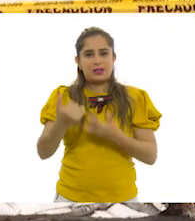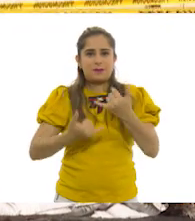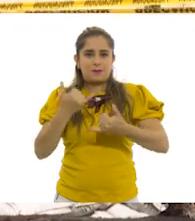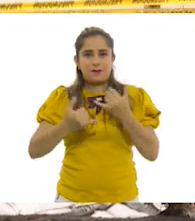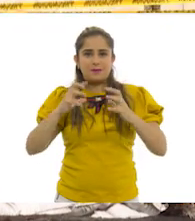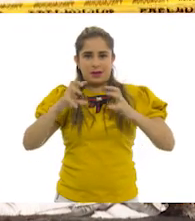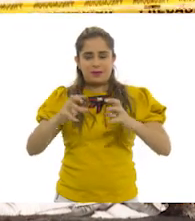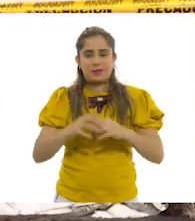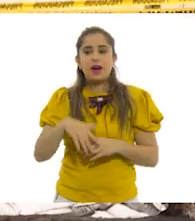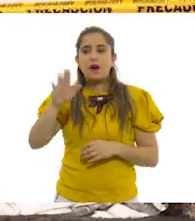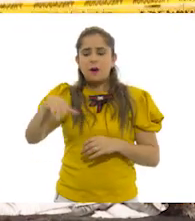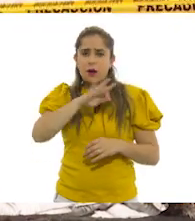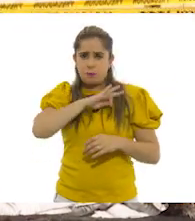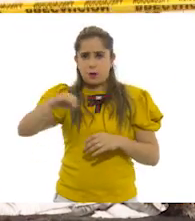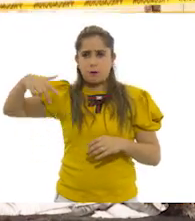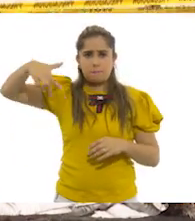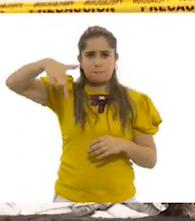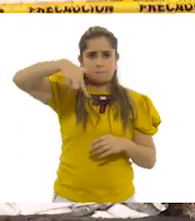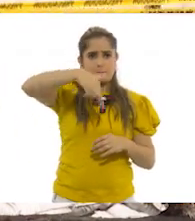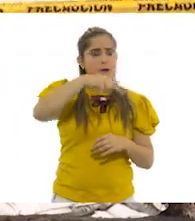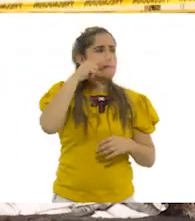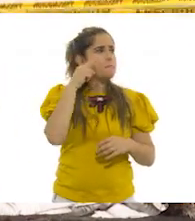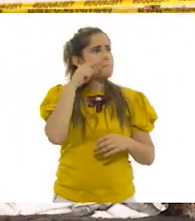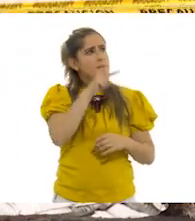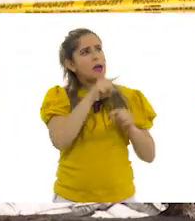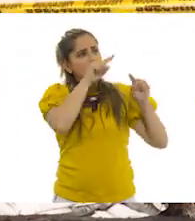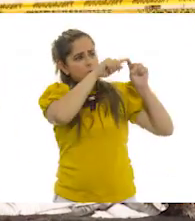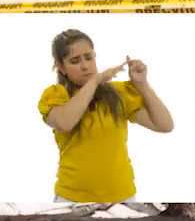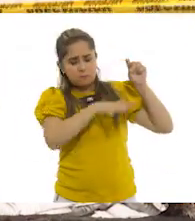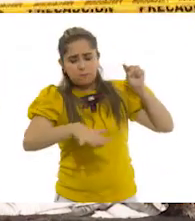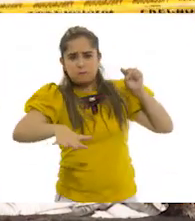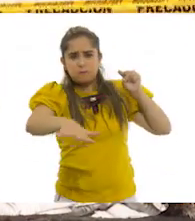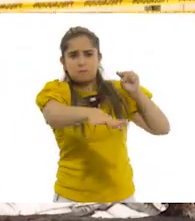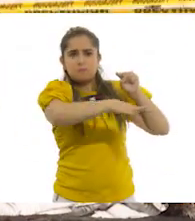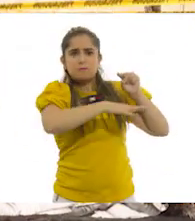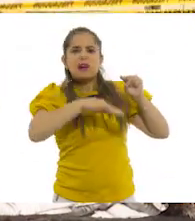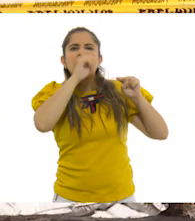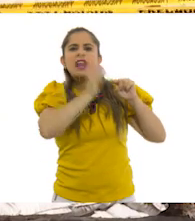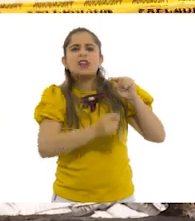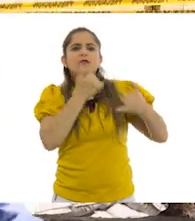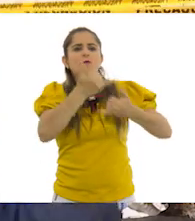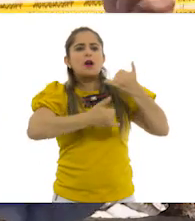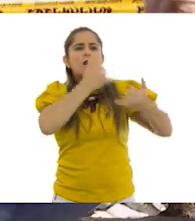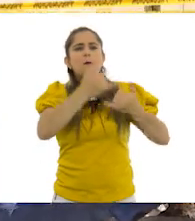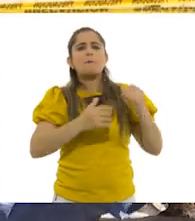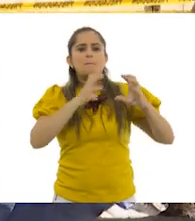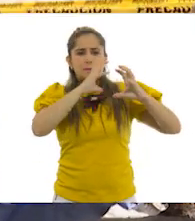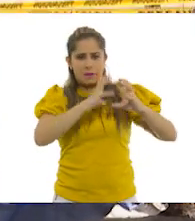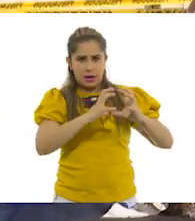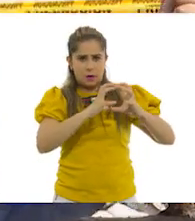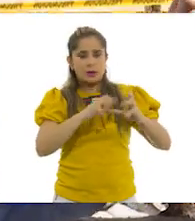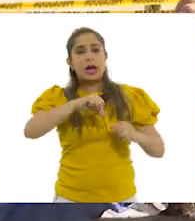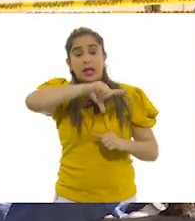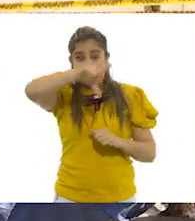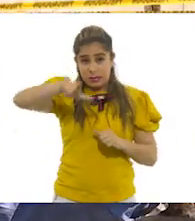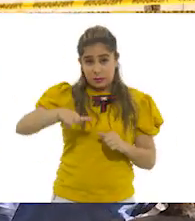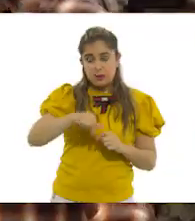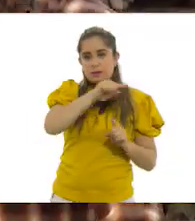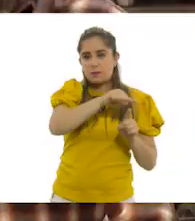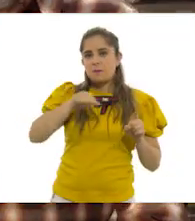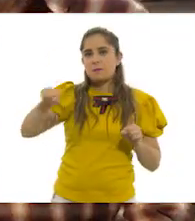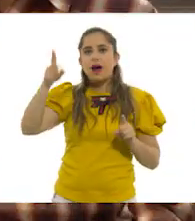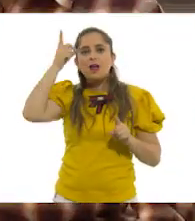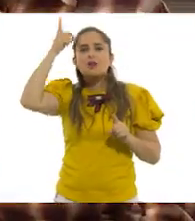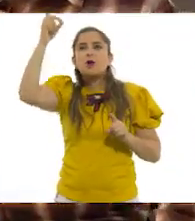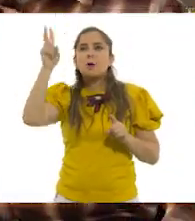para allá para que veamos desde la parte superior qué es lo que es este juego de pelota y luego vamos al Dios del Viento,